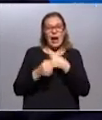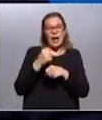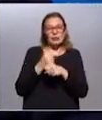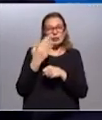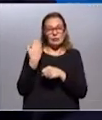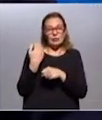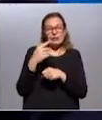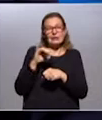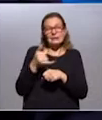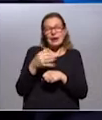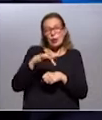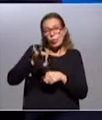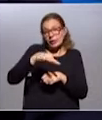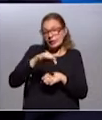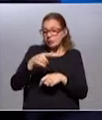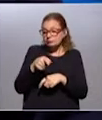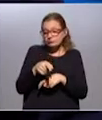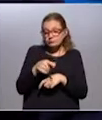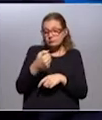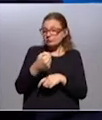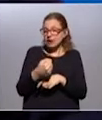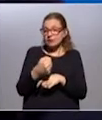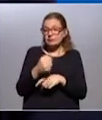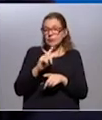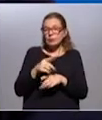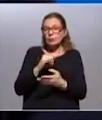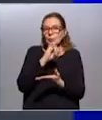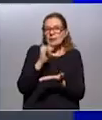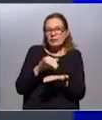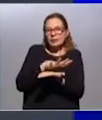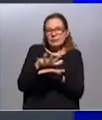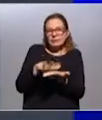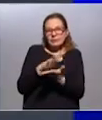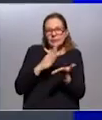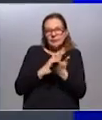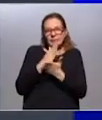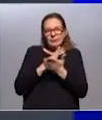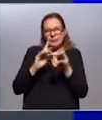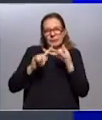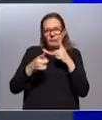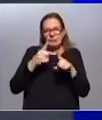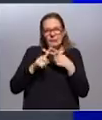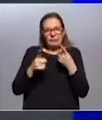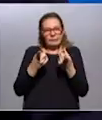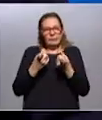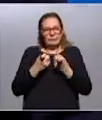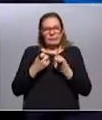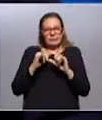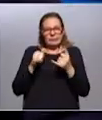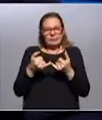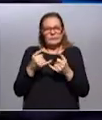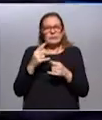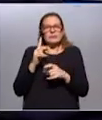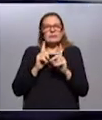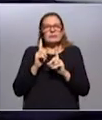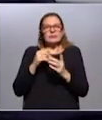logró la candidatura única este es una zona que siempre ha logrado los acuerdos necesarios si bien